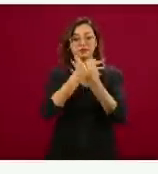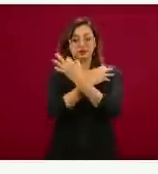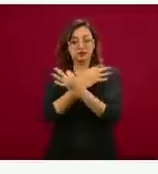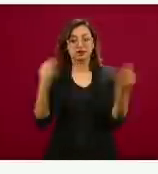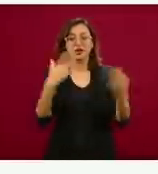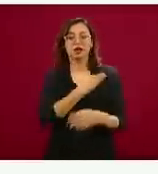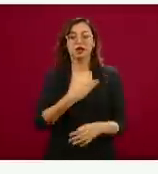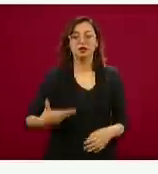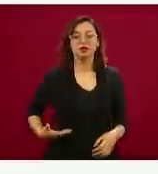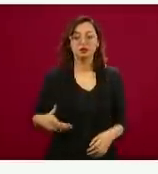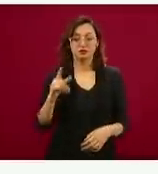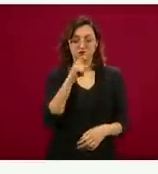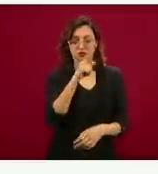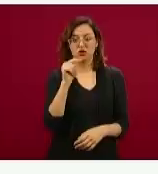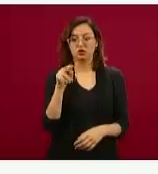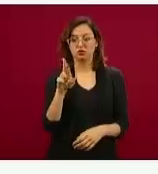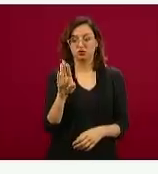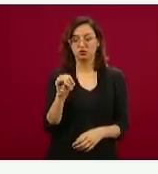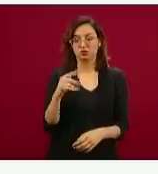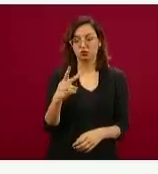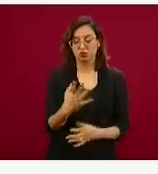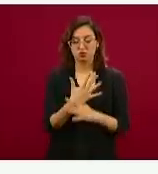del presidente de ese país vecino.